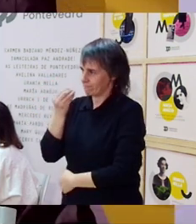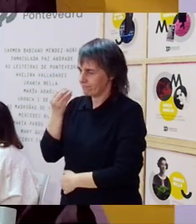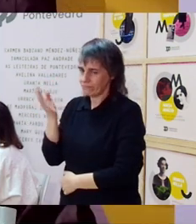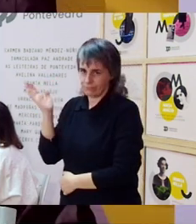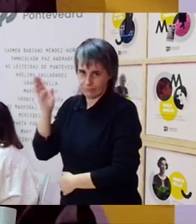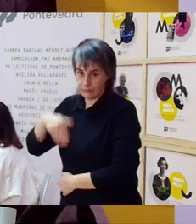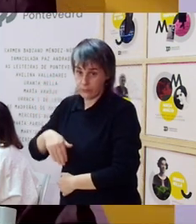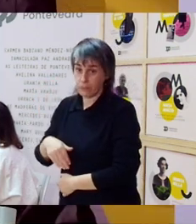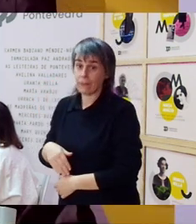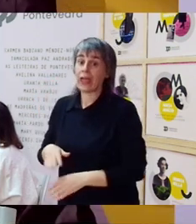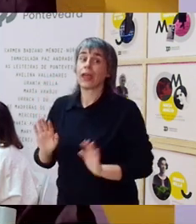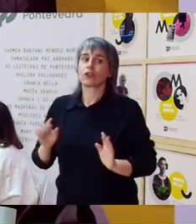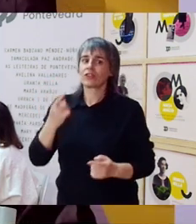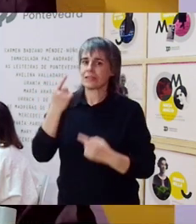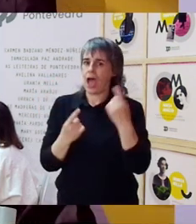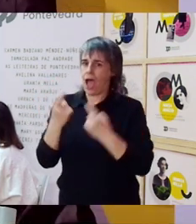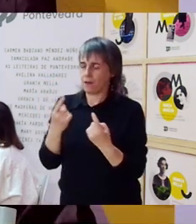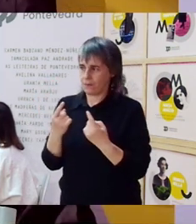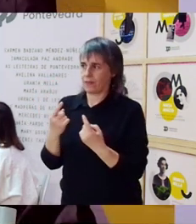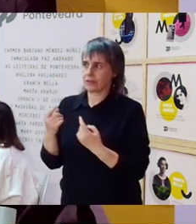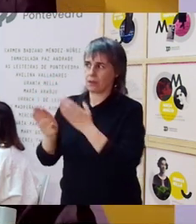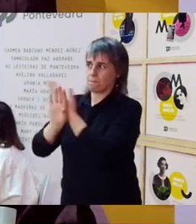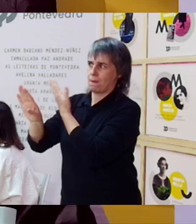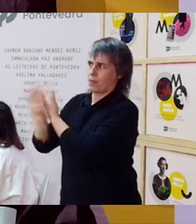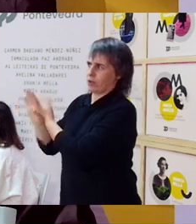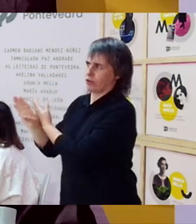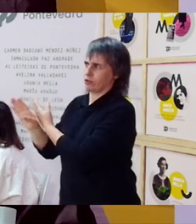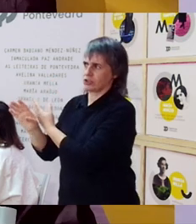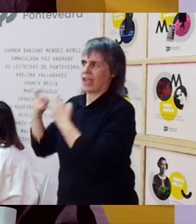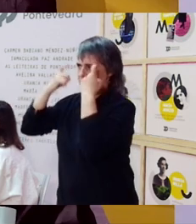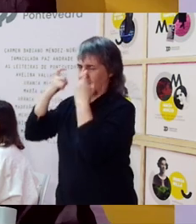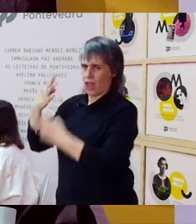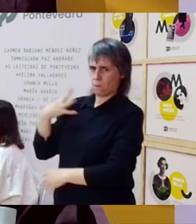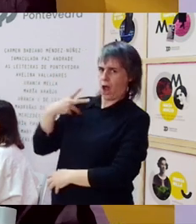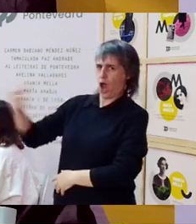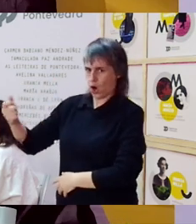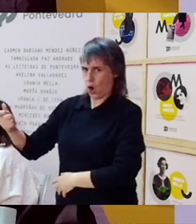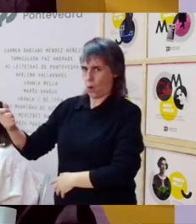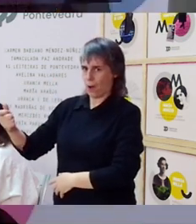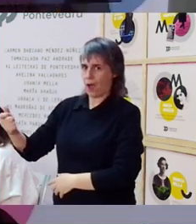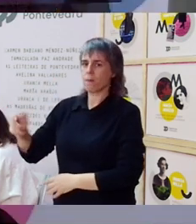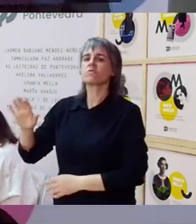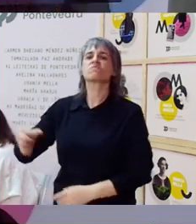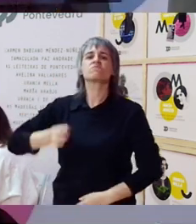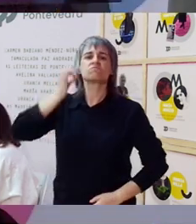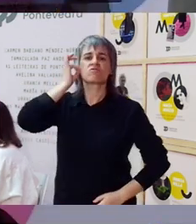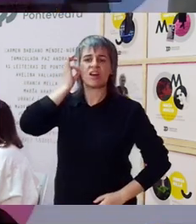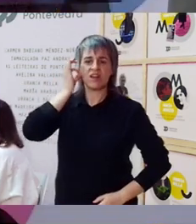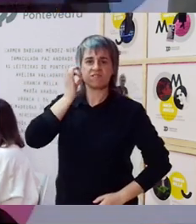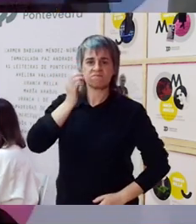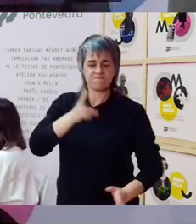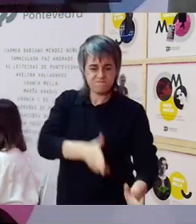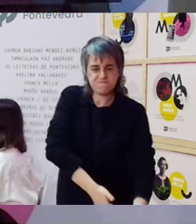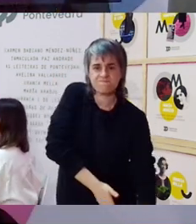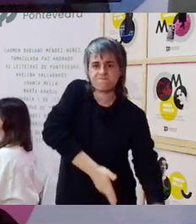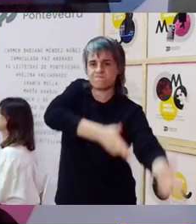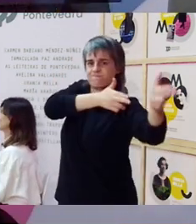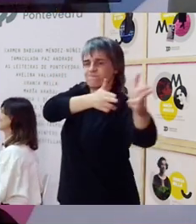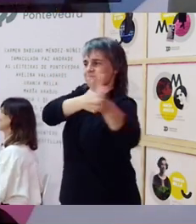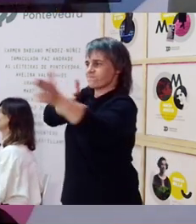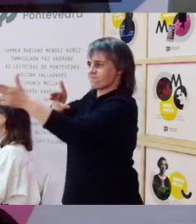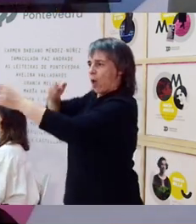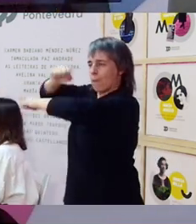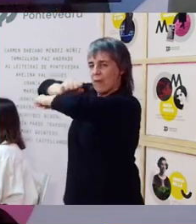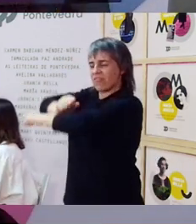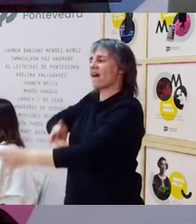veces, intentaban asaltala. E salía co trabuco pola ventana. Salía co trabuco que non se